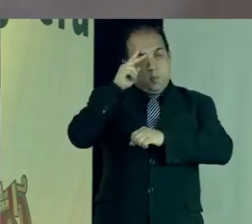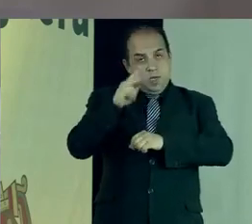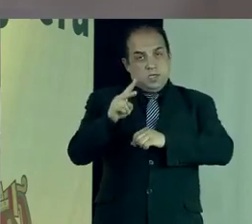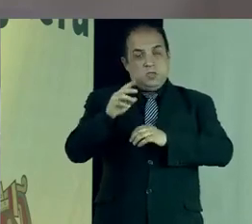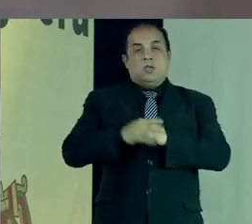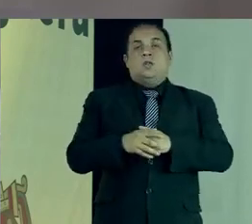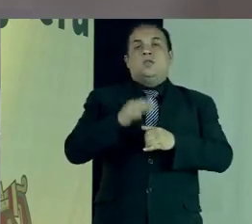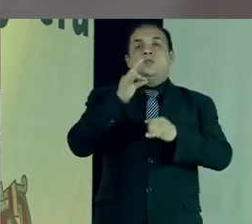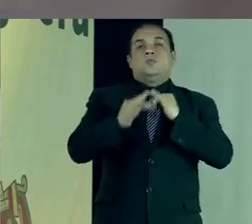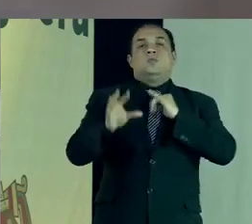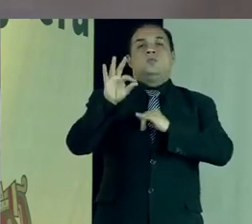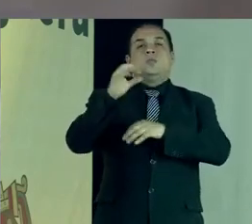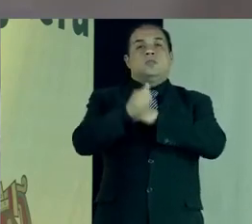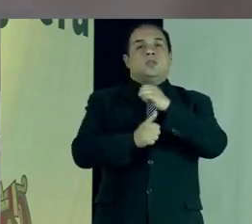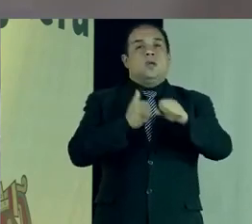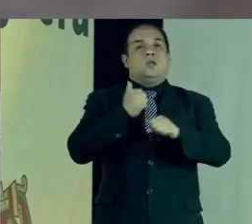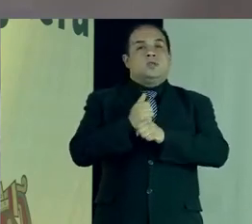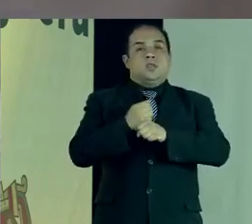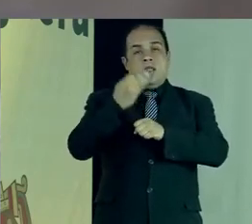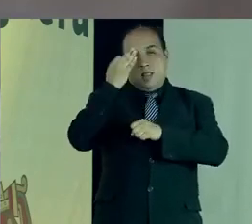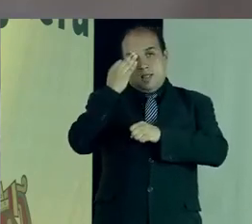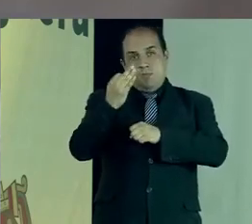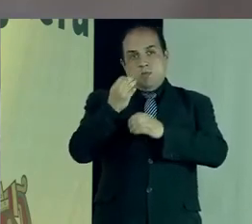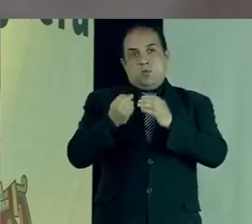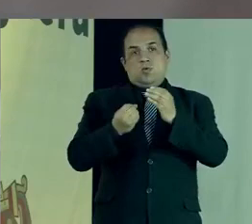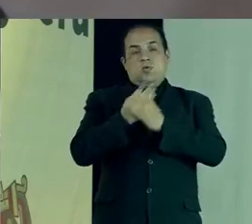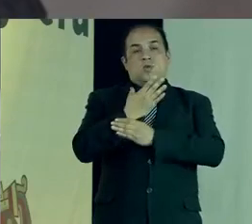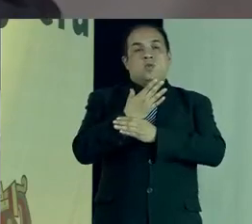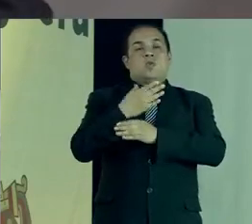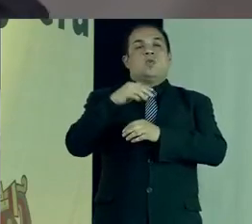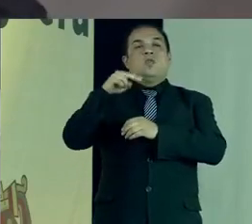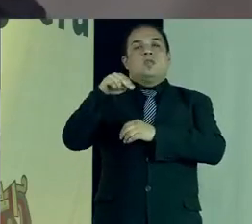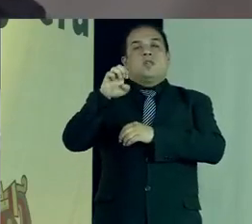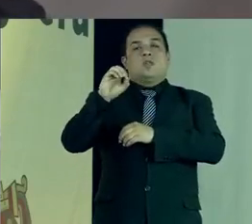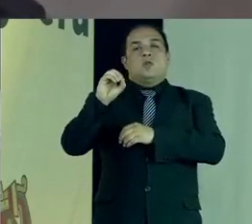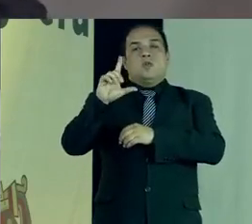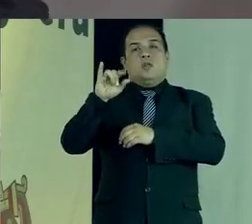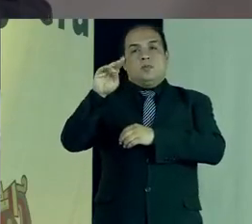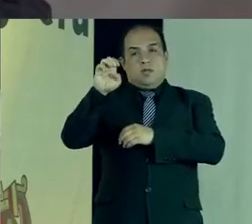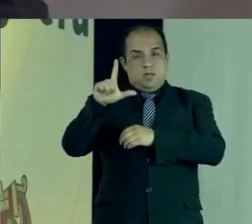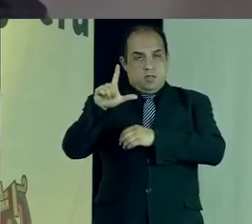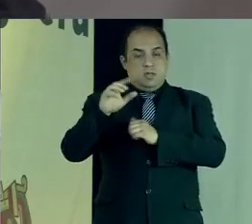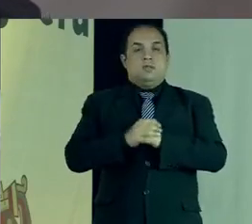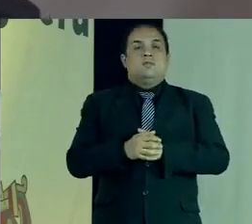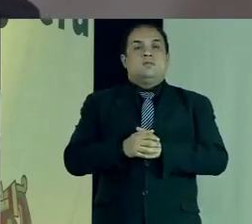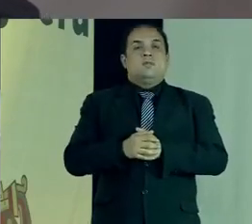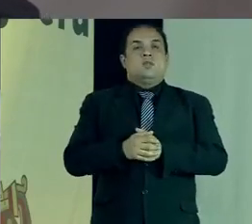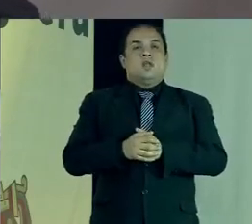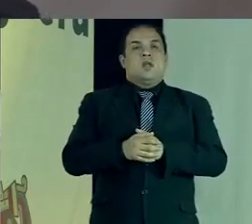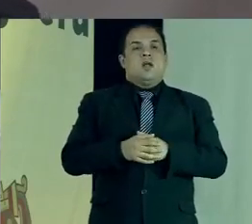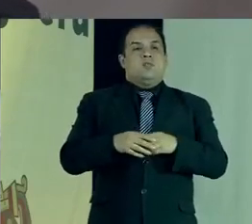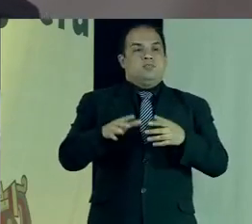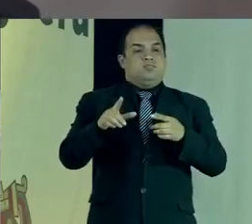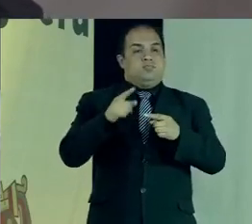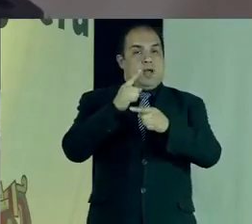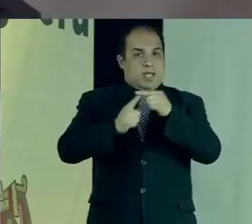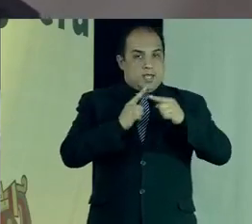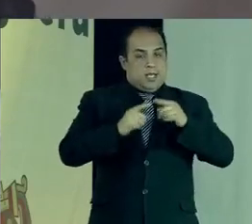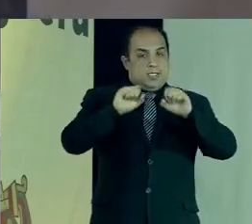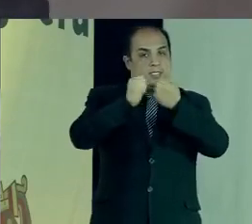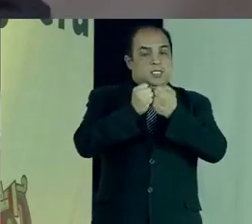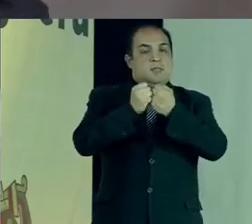últimos 40 años la era neoliberal el desmantelamiento de los sistemas públicos de bienestar